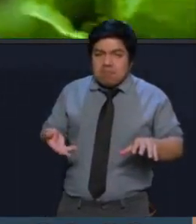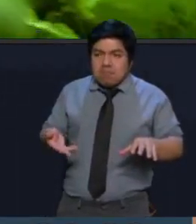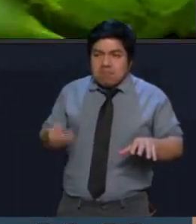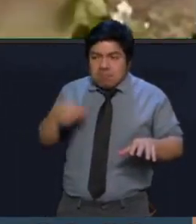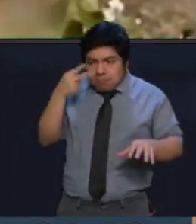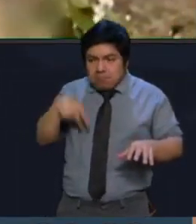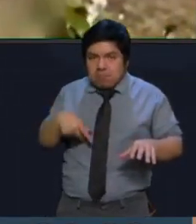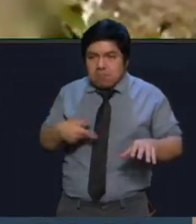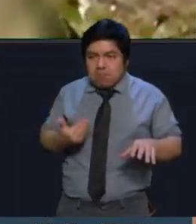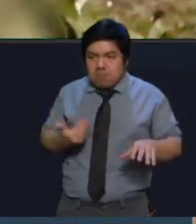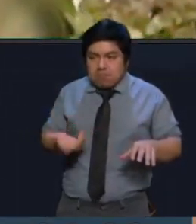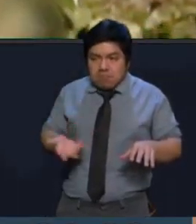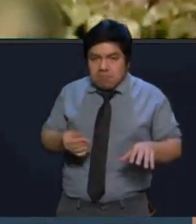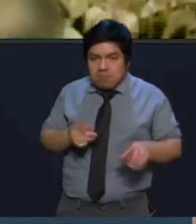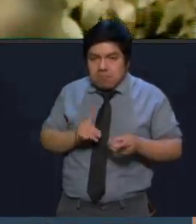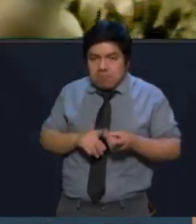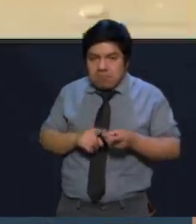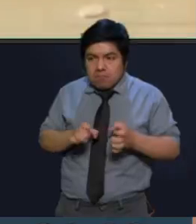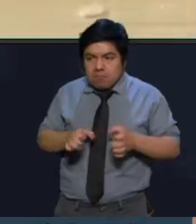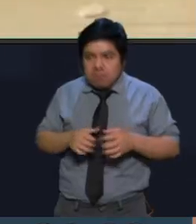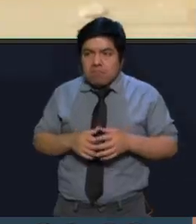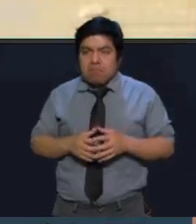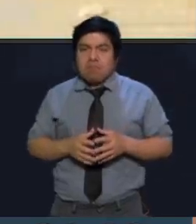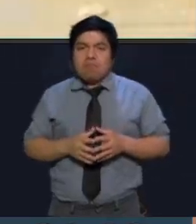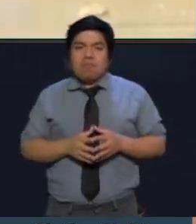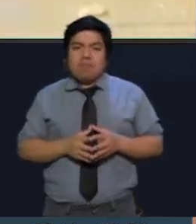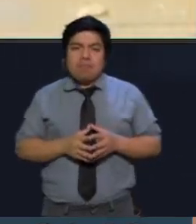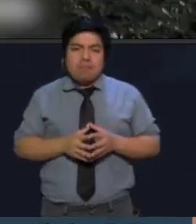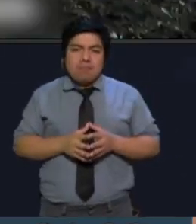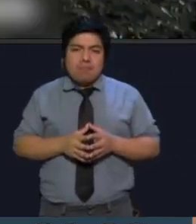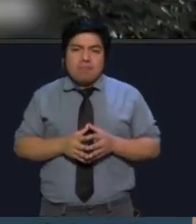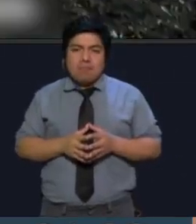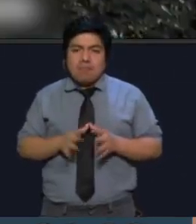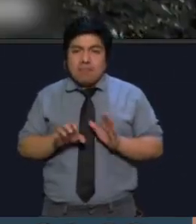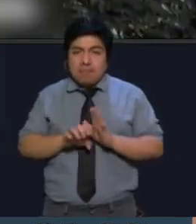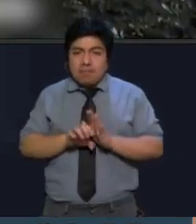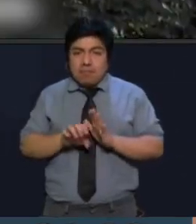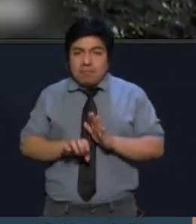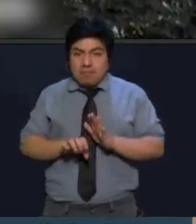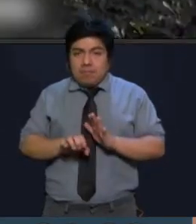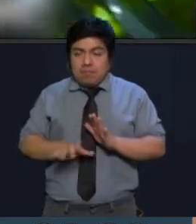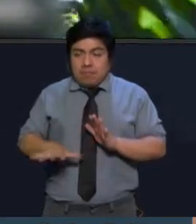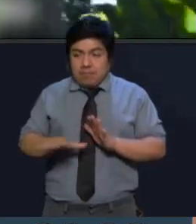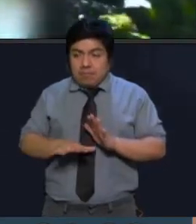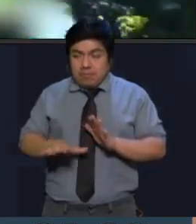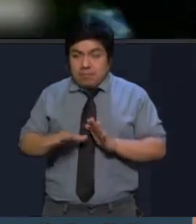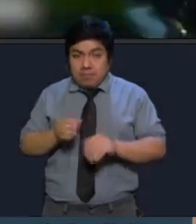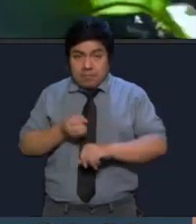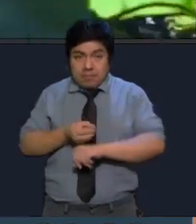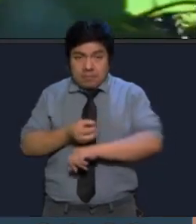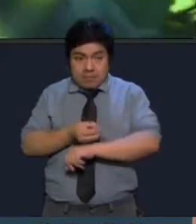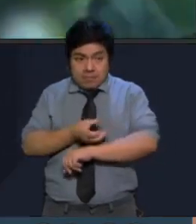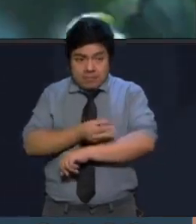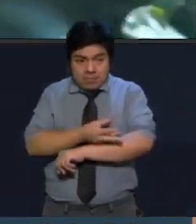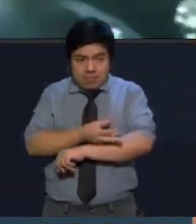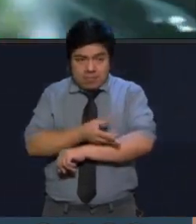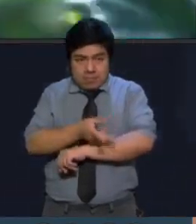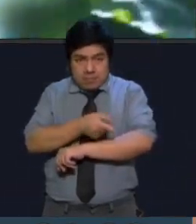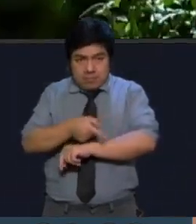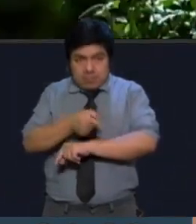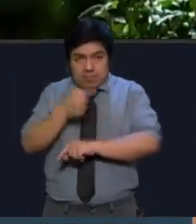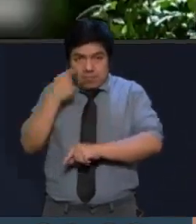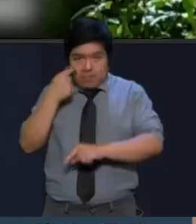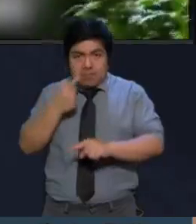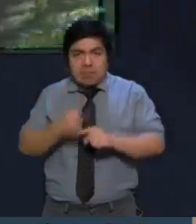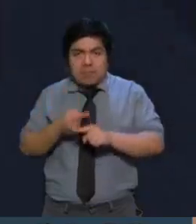en México? En la agricultura de exportación, los que cumplen la función de extensionistas